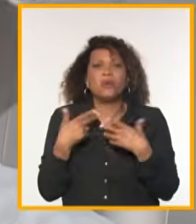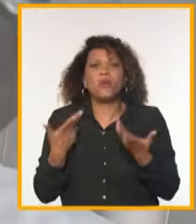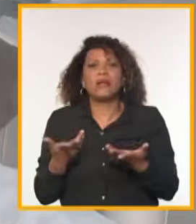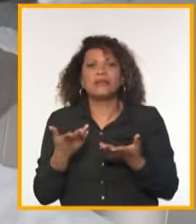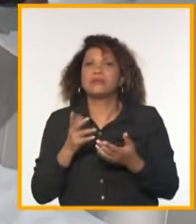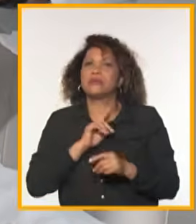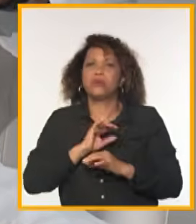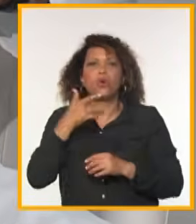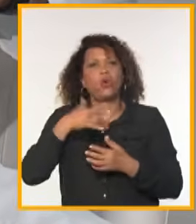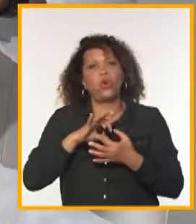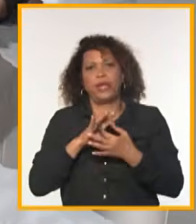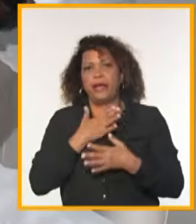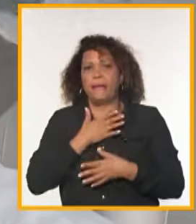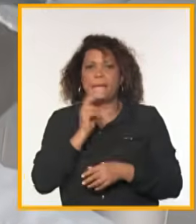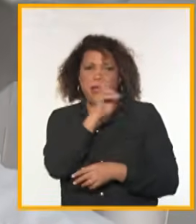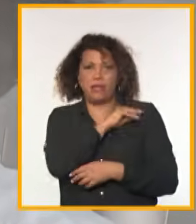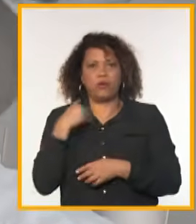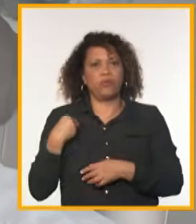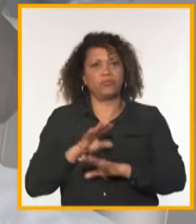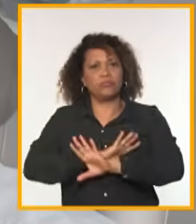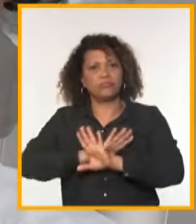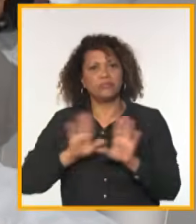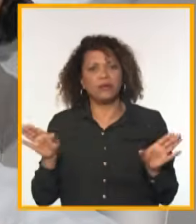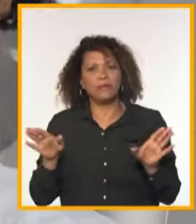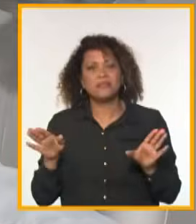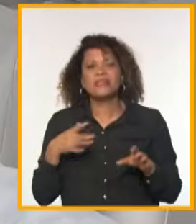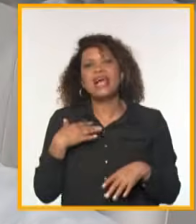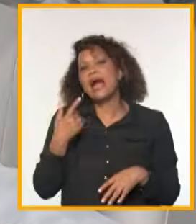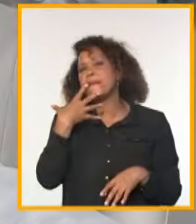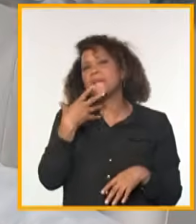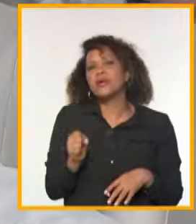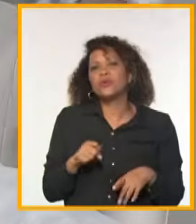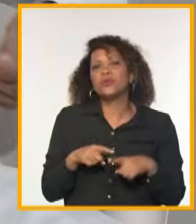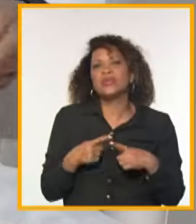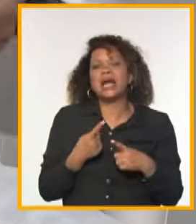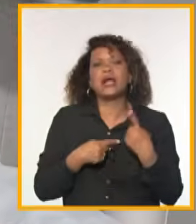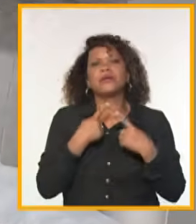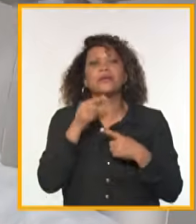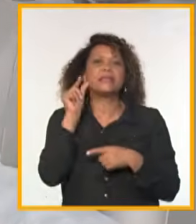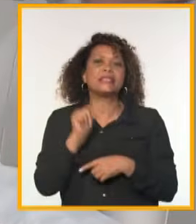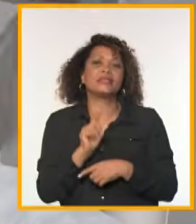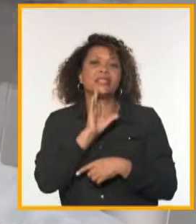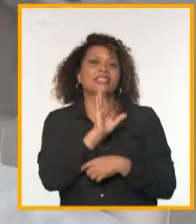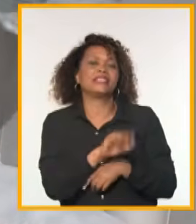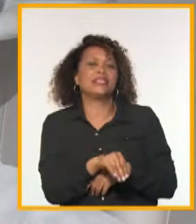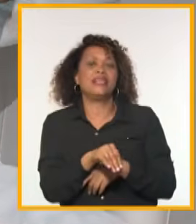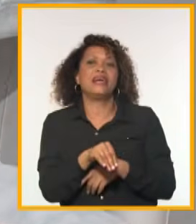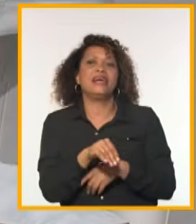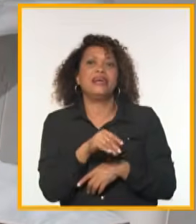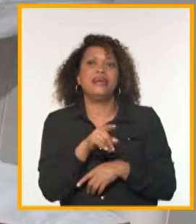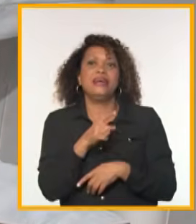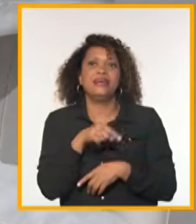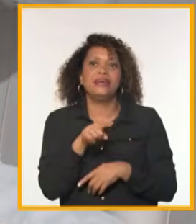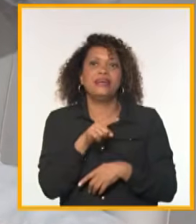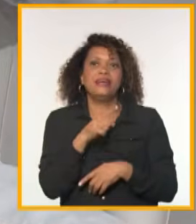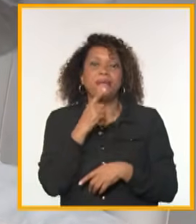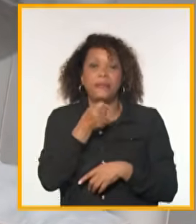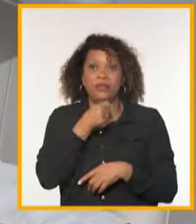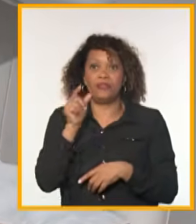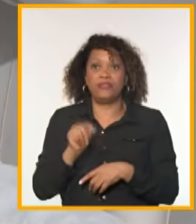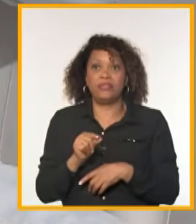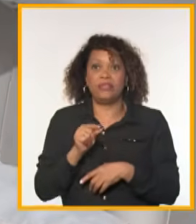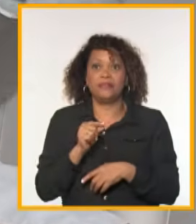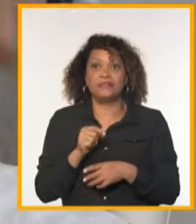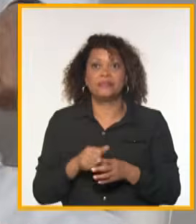Jorge Pérez, es médico. Porque a mí lo que me gusta, y creo que a alguien te lo decía, o se lo decía al periodista Jorge Pérez,